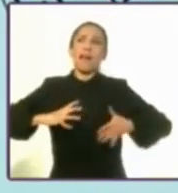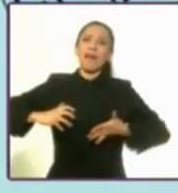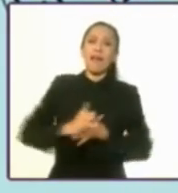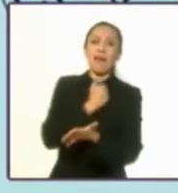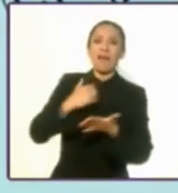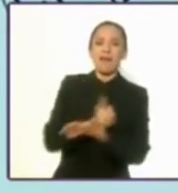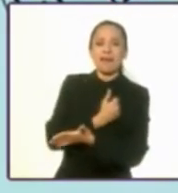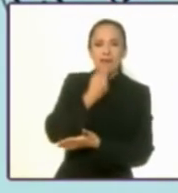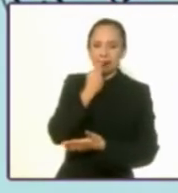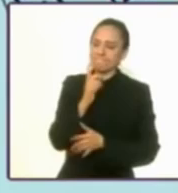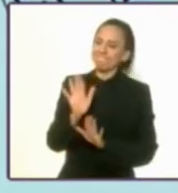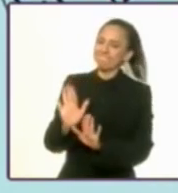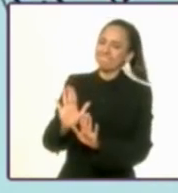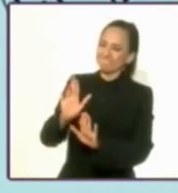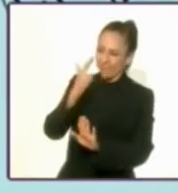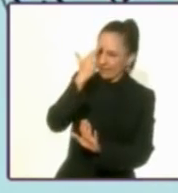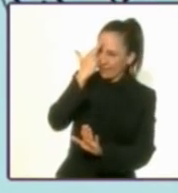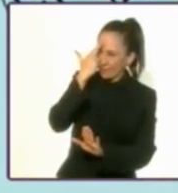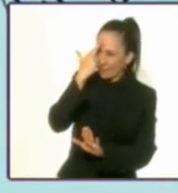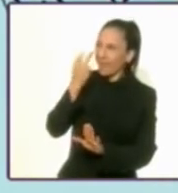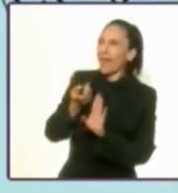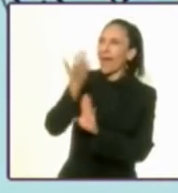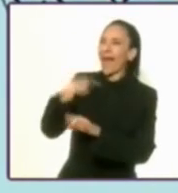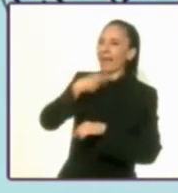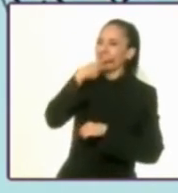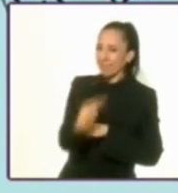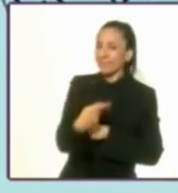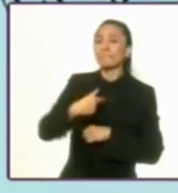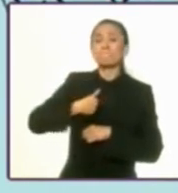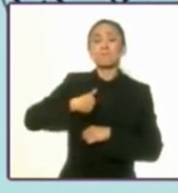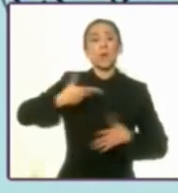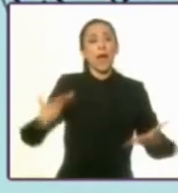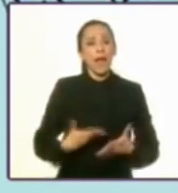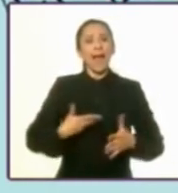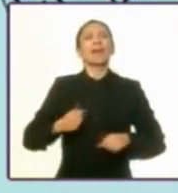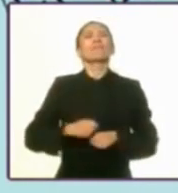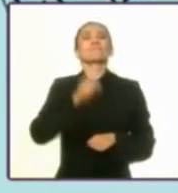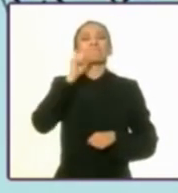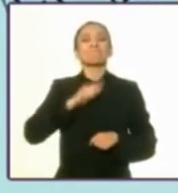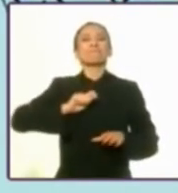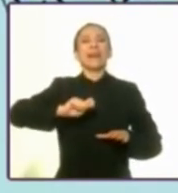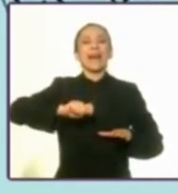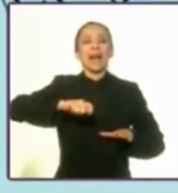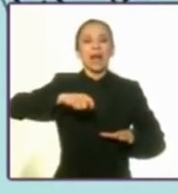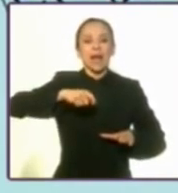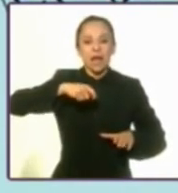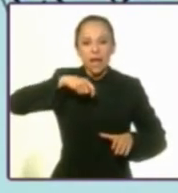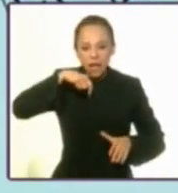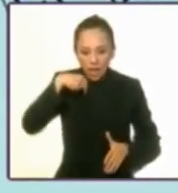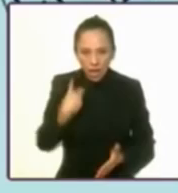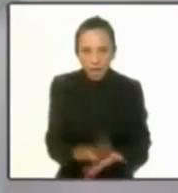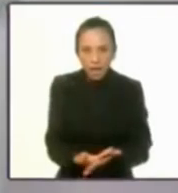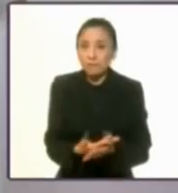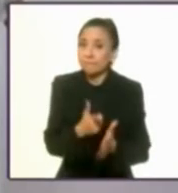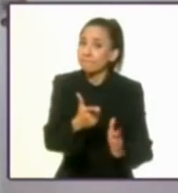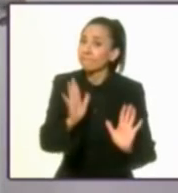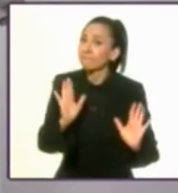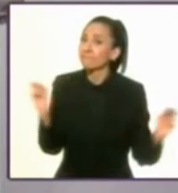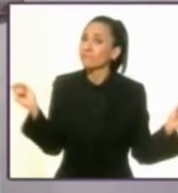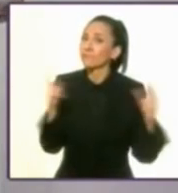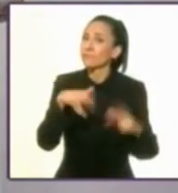quiero recordar ese sabio refrán del plato a la boca nos vemos el primero de julio muchas gracias